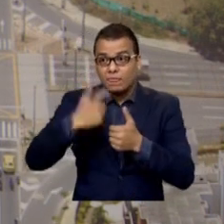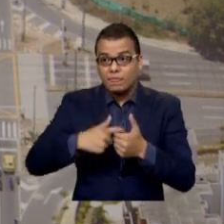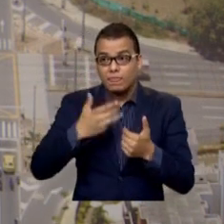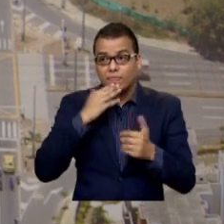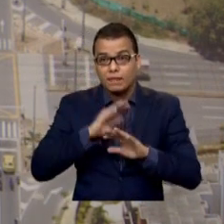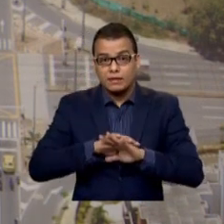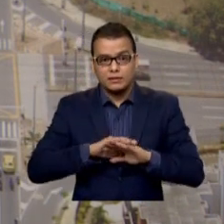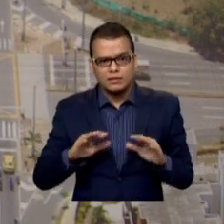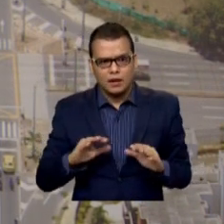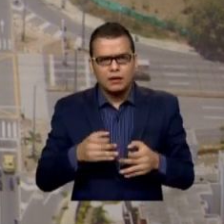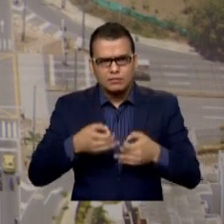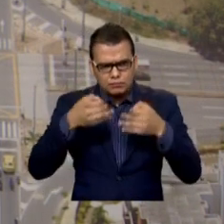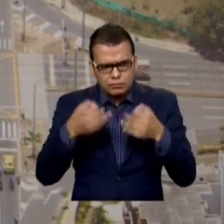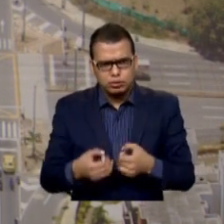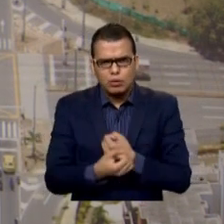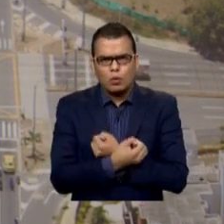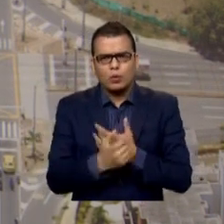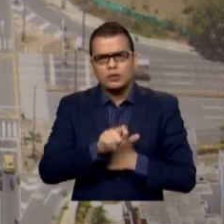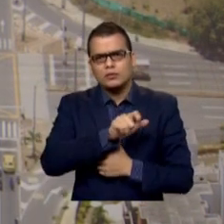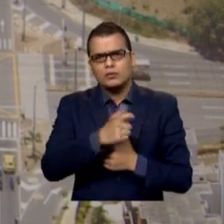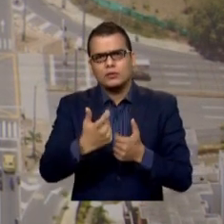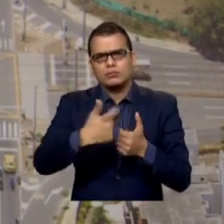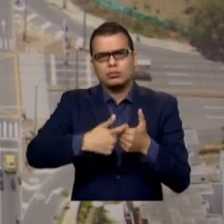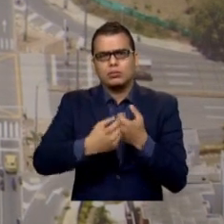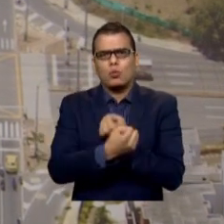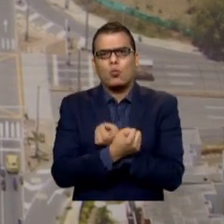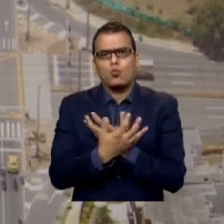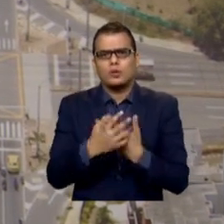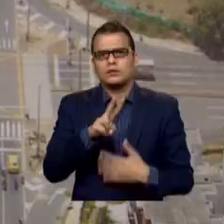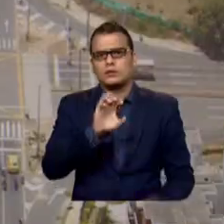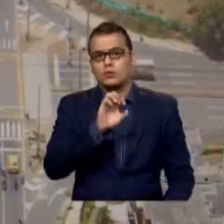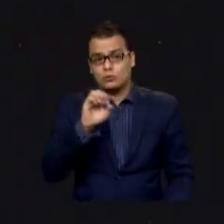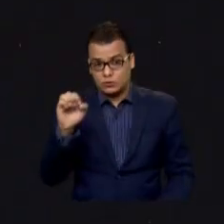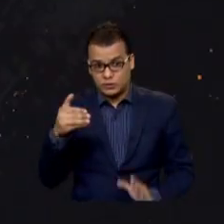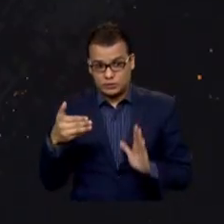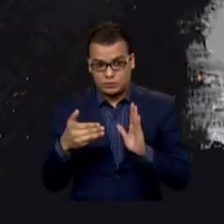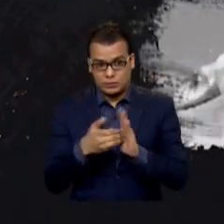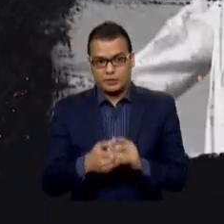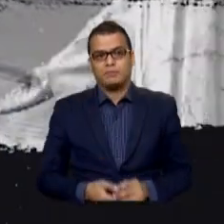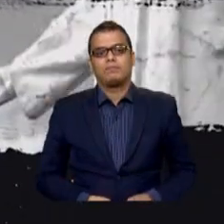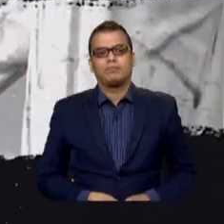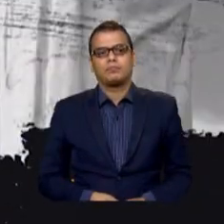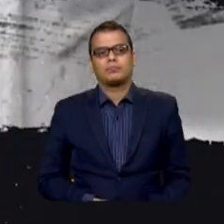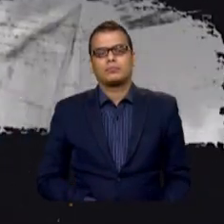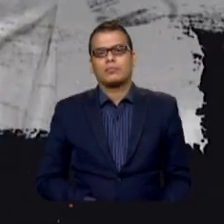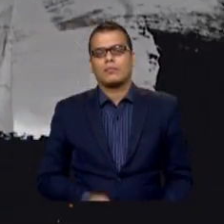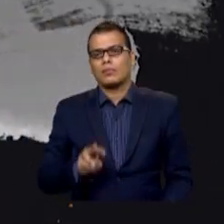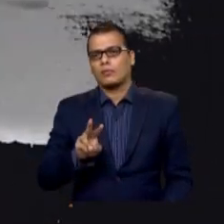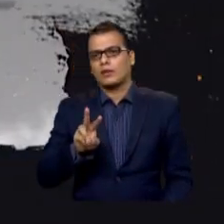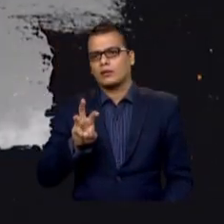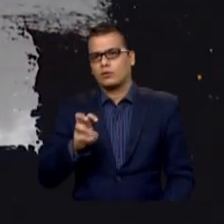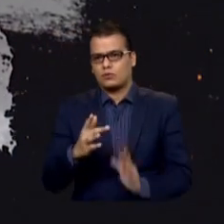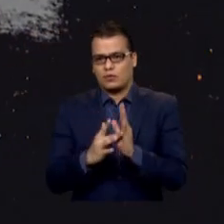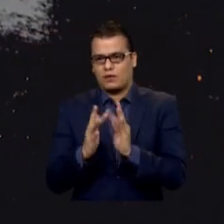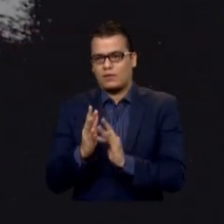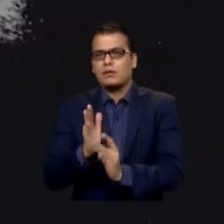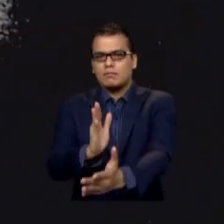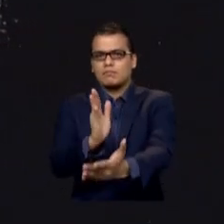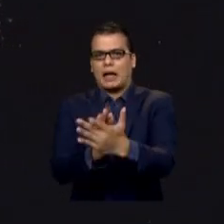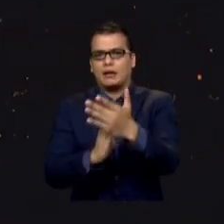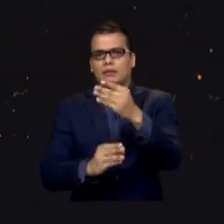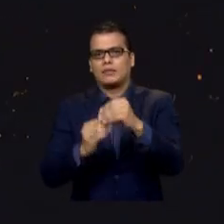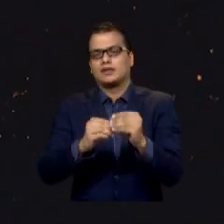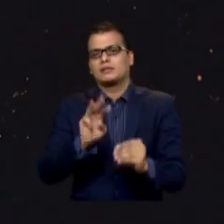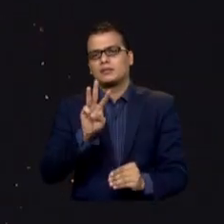tenemos proyectado 200 mil personas que pueden ingresar a la fuerza laboral en estas 2 semanas. El 28 de abril hubo 3 nuevos fallecimientos